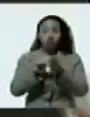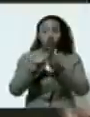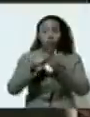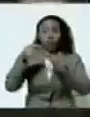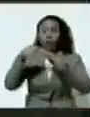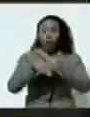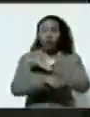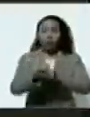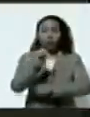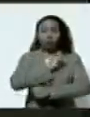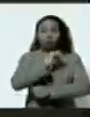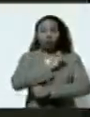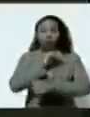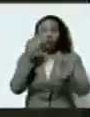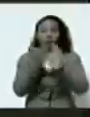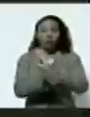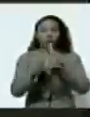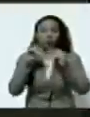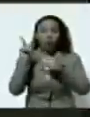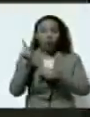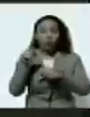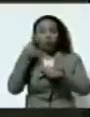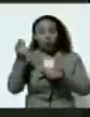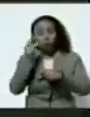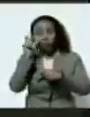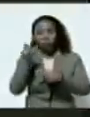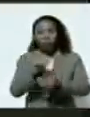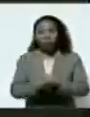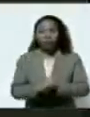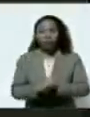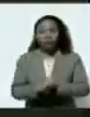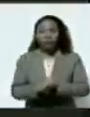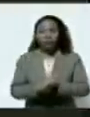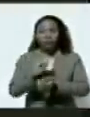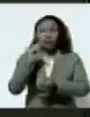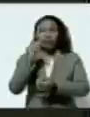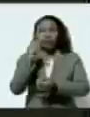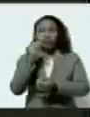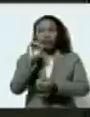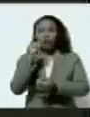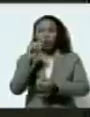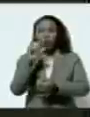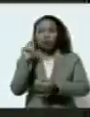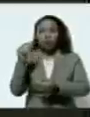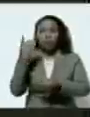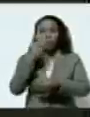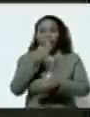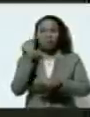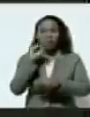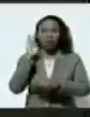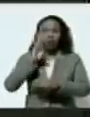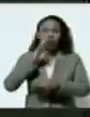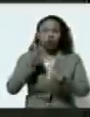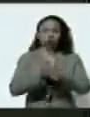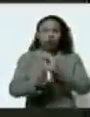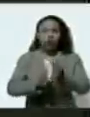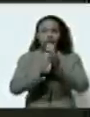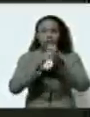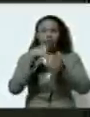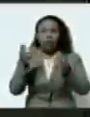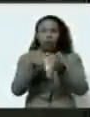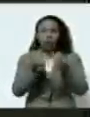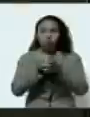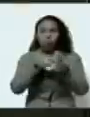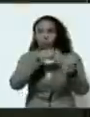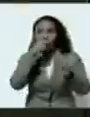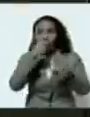profundo temor, sobre todo por parte de Casella. Quiñones parece más curtido en las lides del narcotráfico. Porque